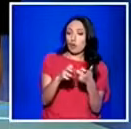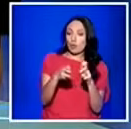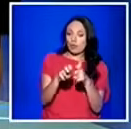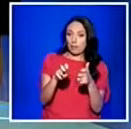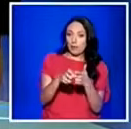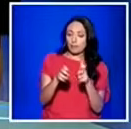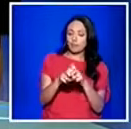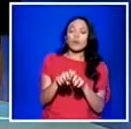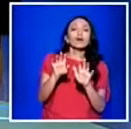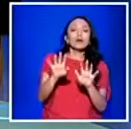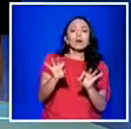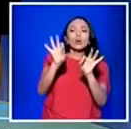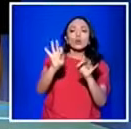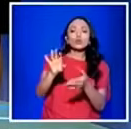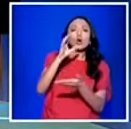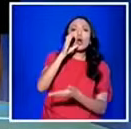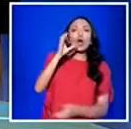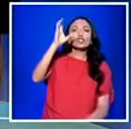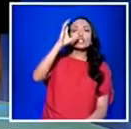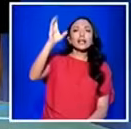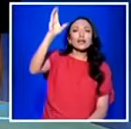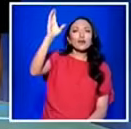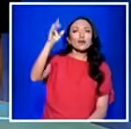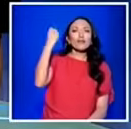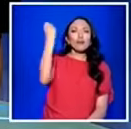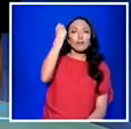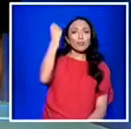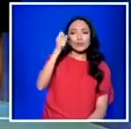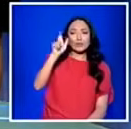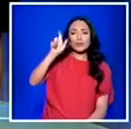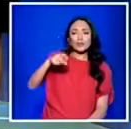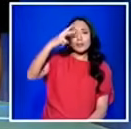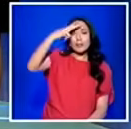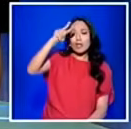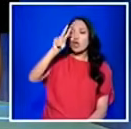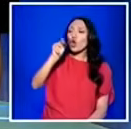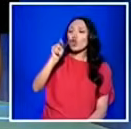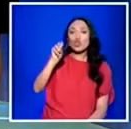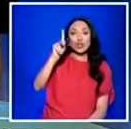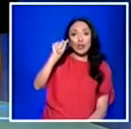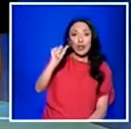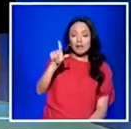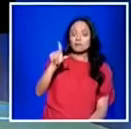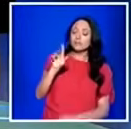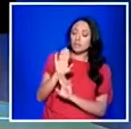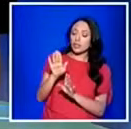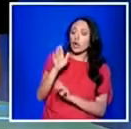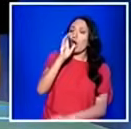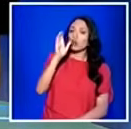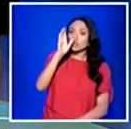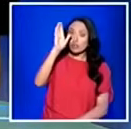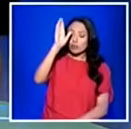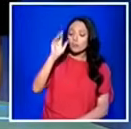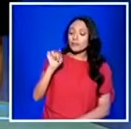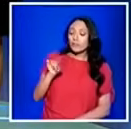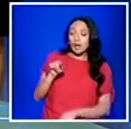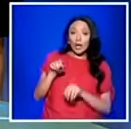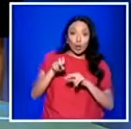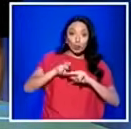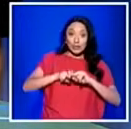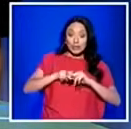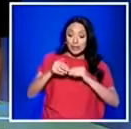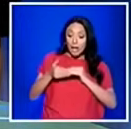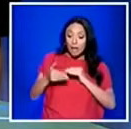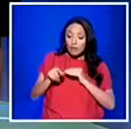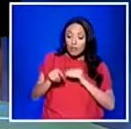a pocos metros del escenario donde iba a cantar el artista mexicano Cristian Nodal ayer en Machala. La alerta causó pánico